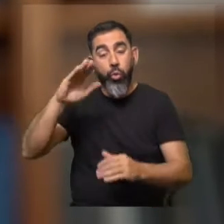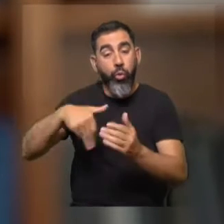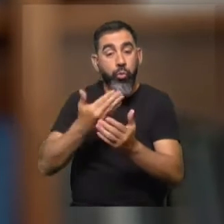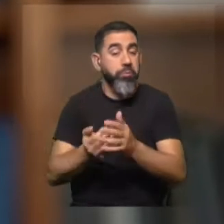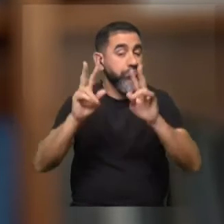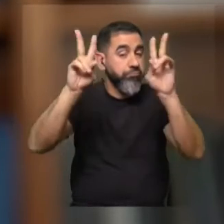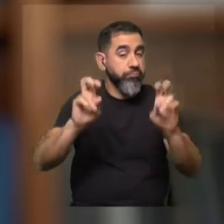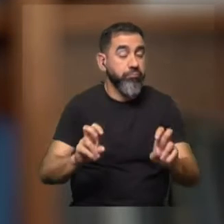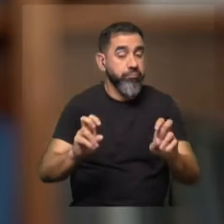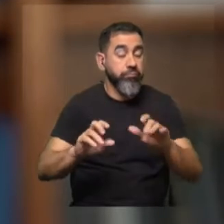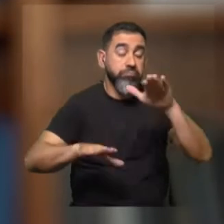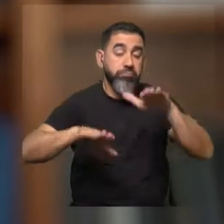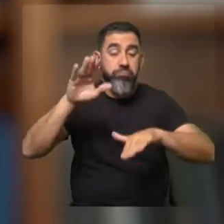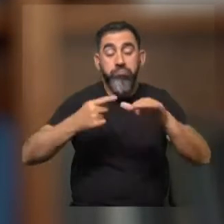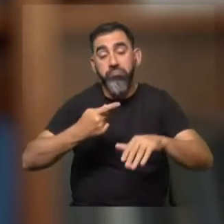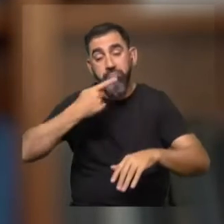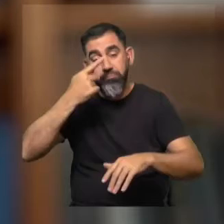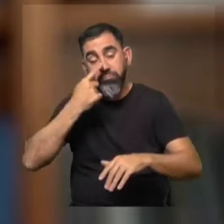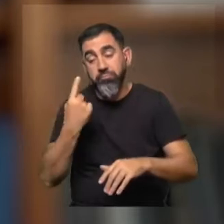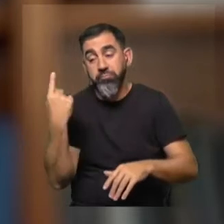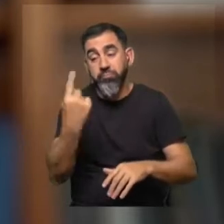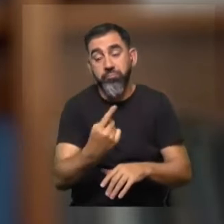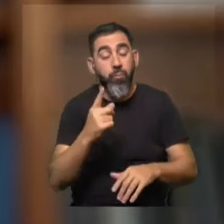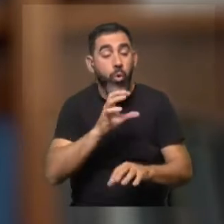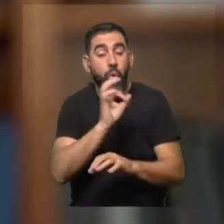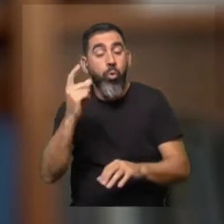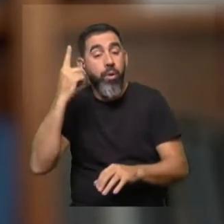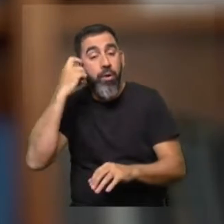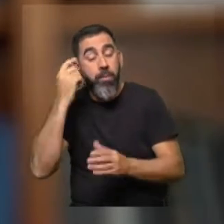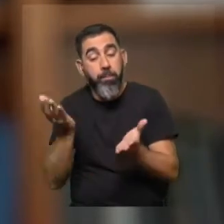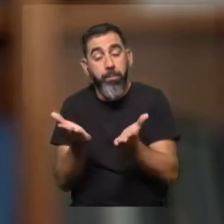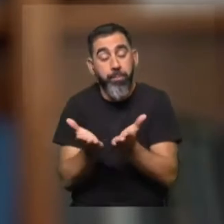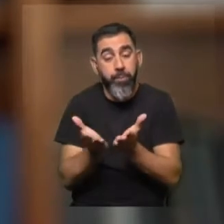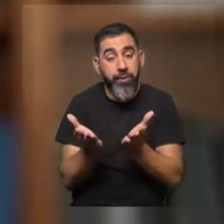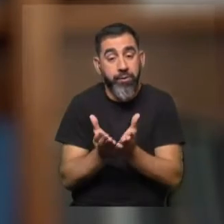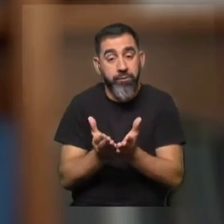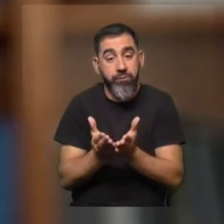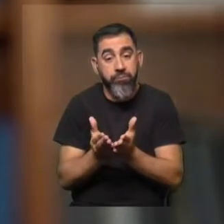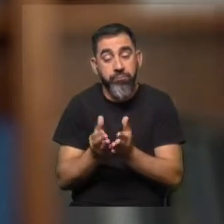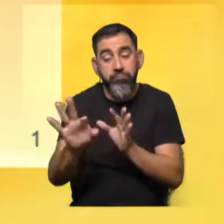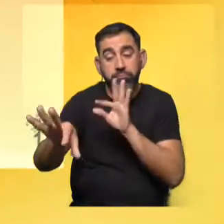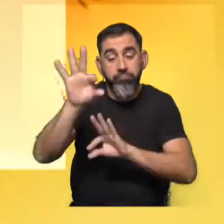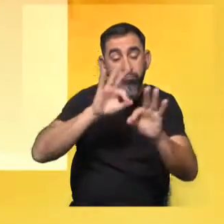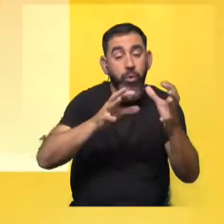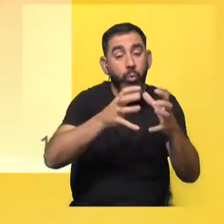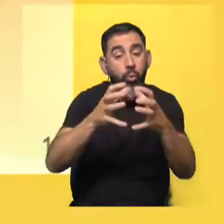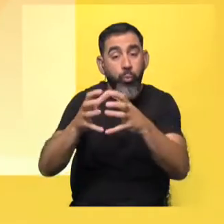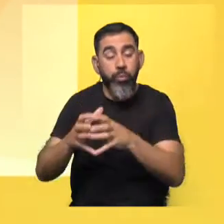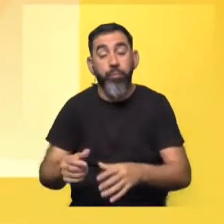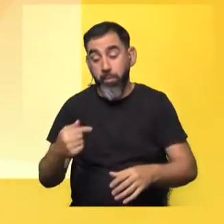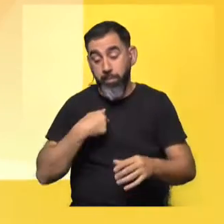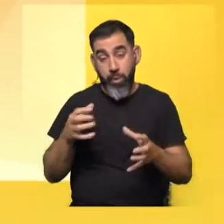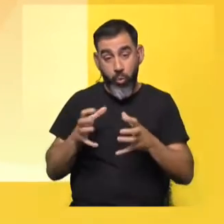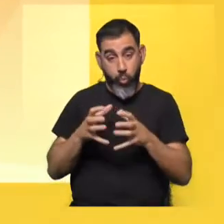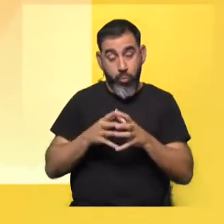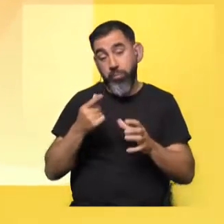temas y según el interés y la experiencia de los estudiantes se van asignando a los grupos. Bueno, a nuestro grupo nos